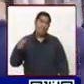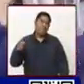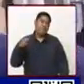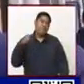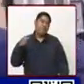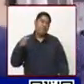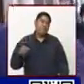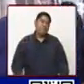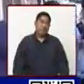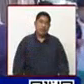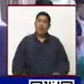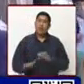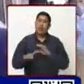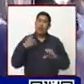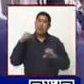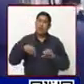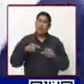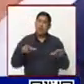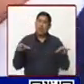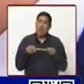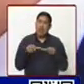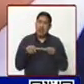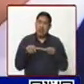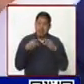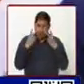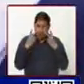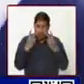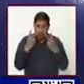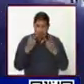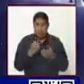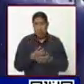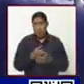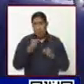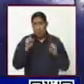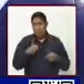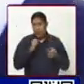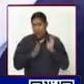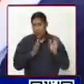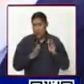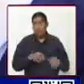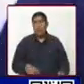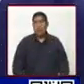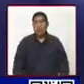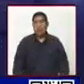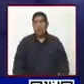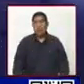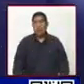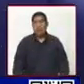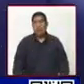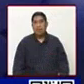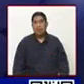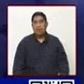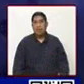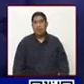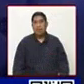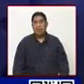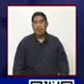nada. Bueno, me vuelven a enviar justamente a este lugar. Voy a ver si puedo conversar con él.